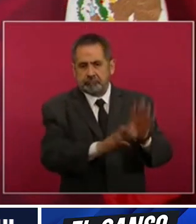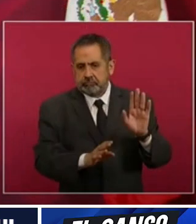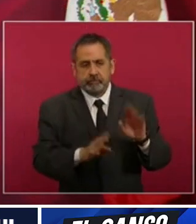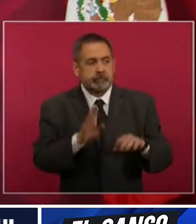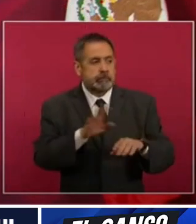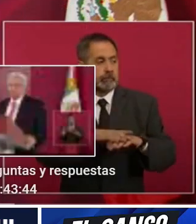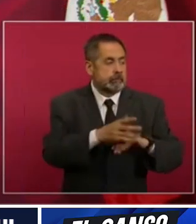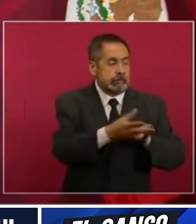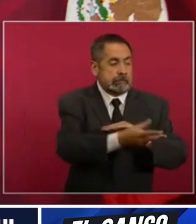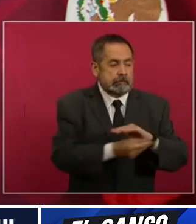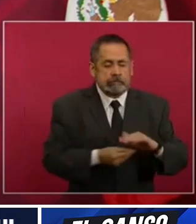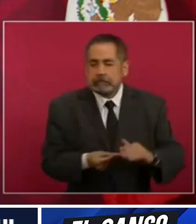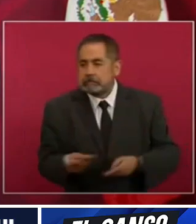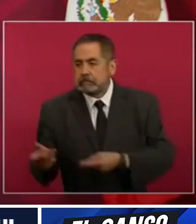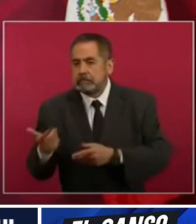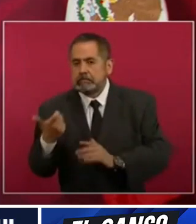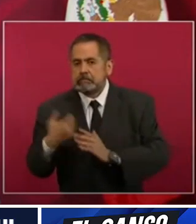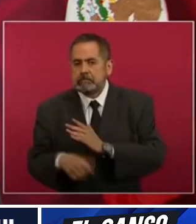Por el contrabando.